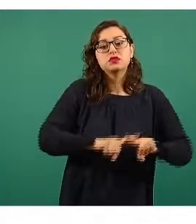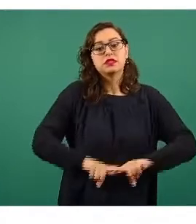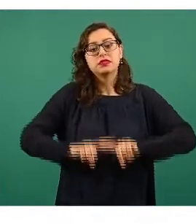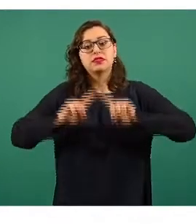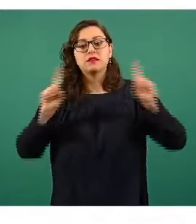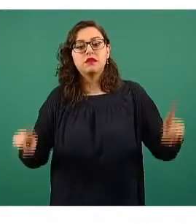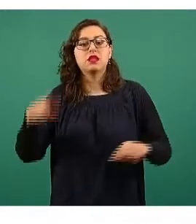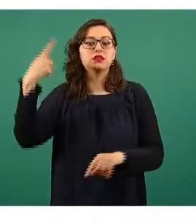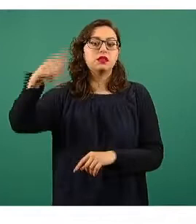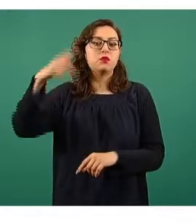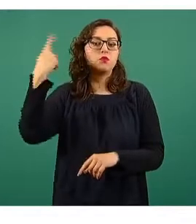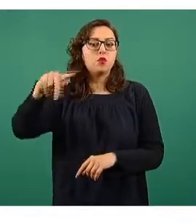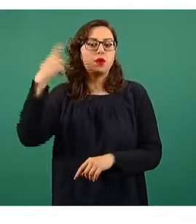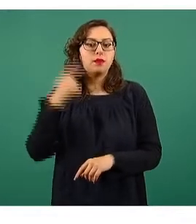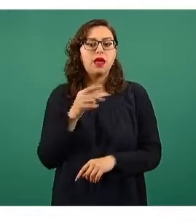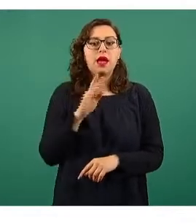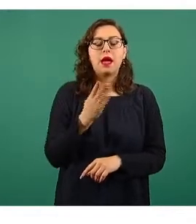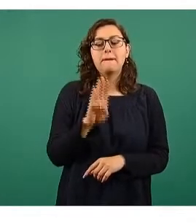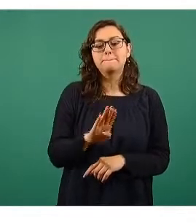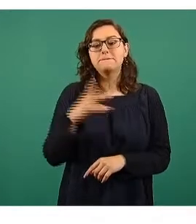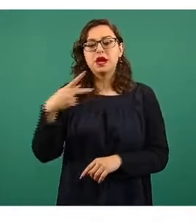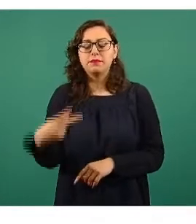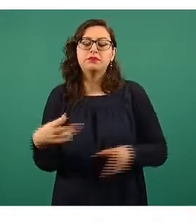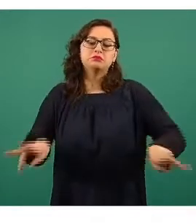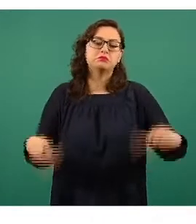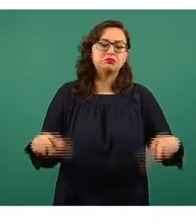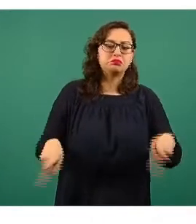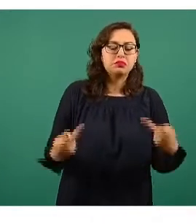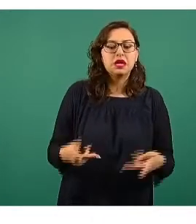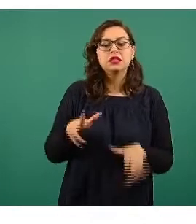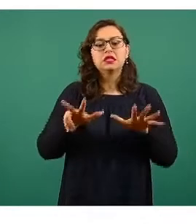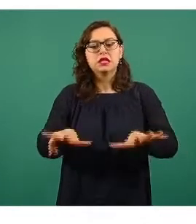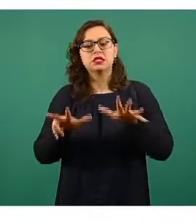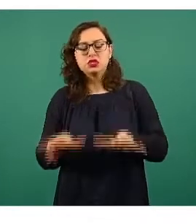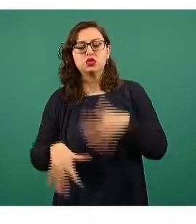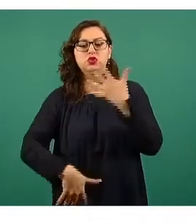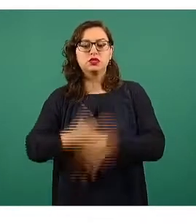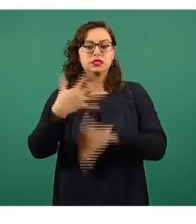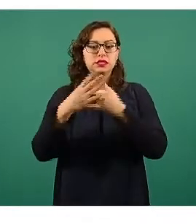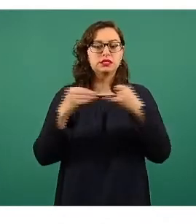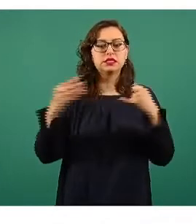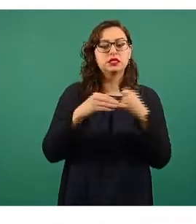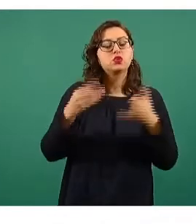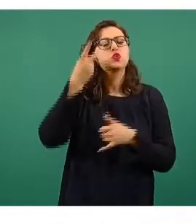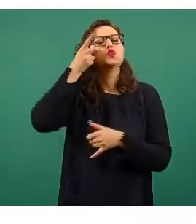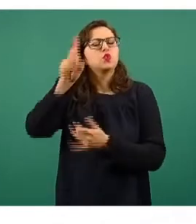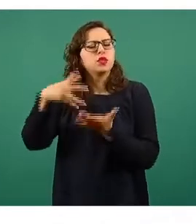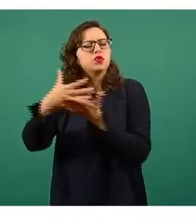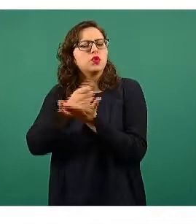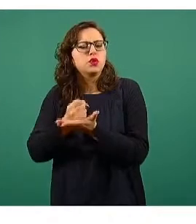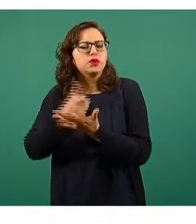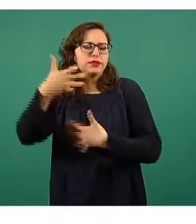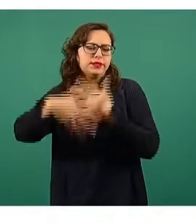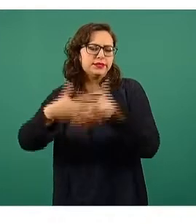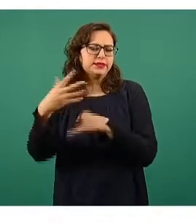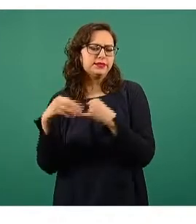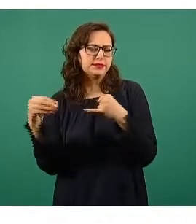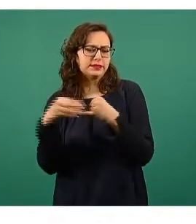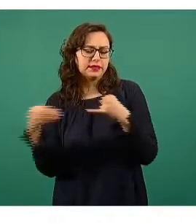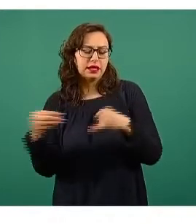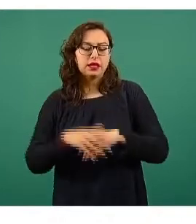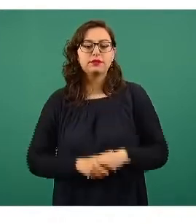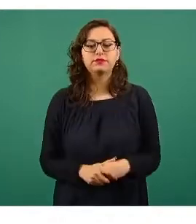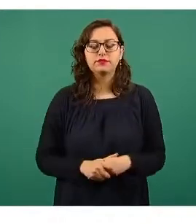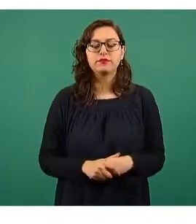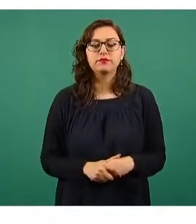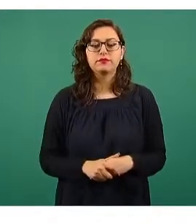BP en Puebla, con un precio al público de 18 pesos 15 centavos por litro, tiene un margen de 15 centavos. Las